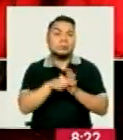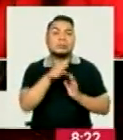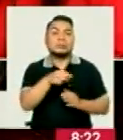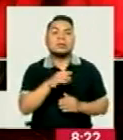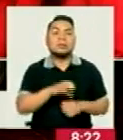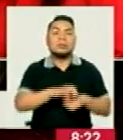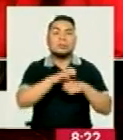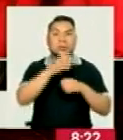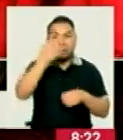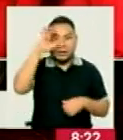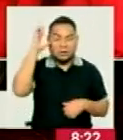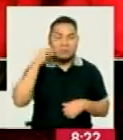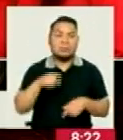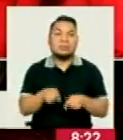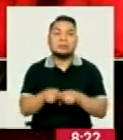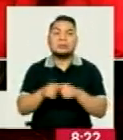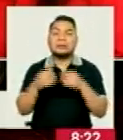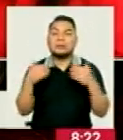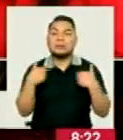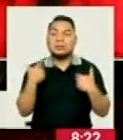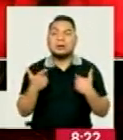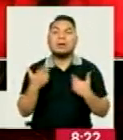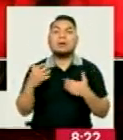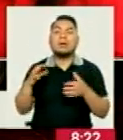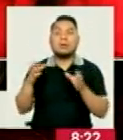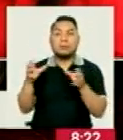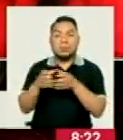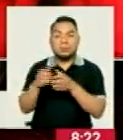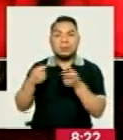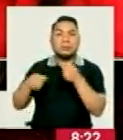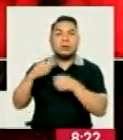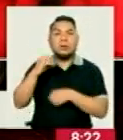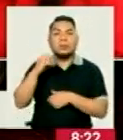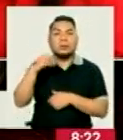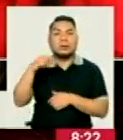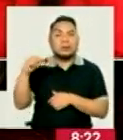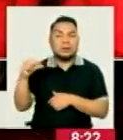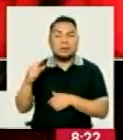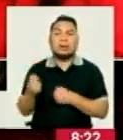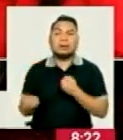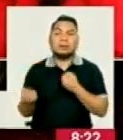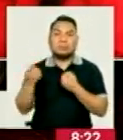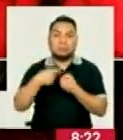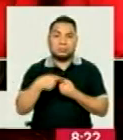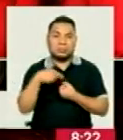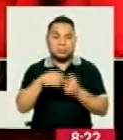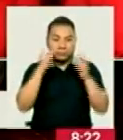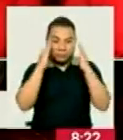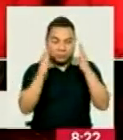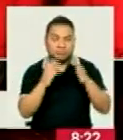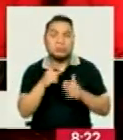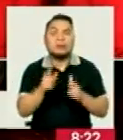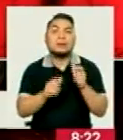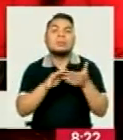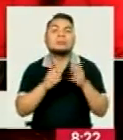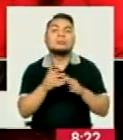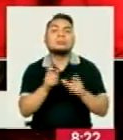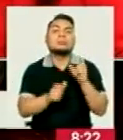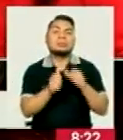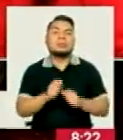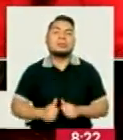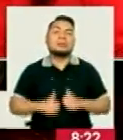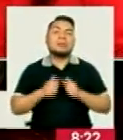de Leones, tenemos también cooperativas, ONGs que se suman a estas atenciones a estos pobladores,